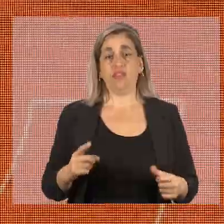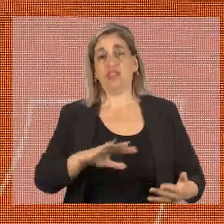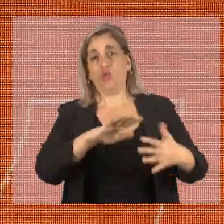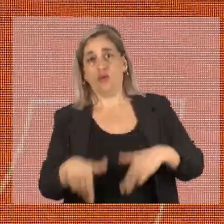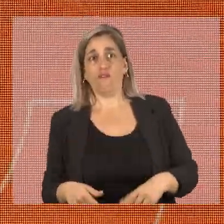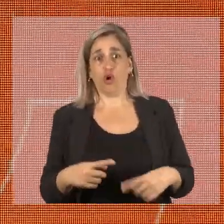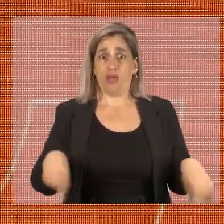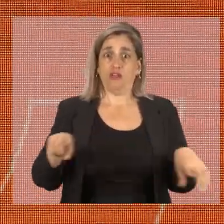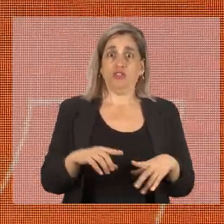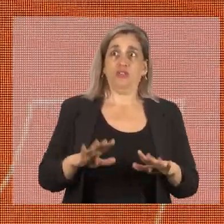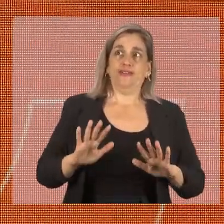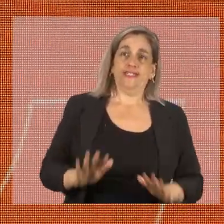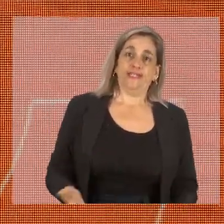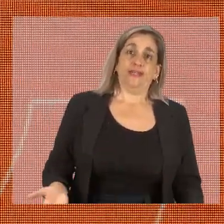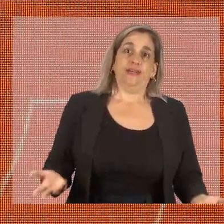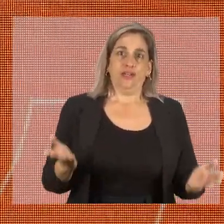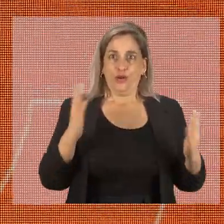de alguna manera nos encorsetó